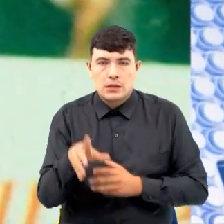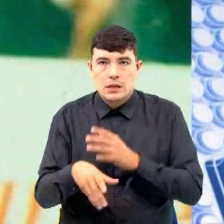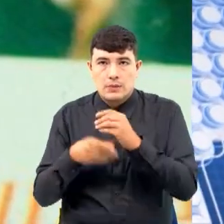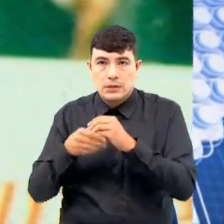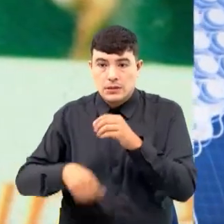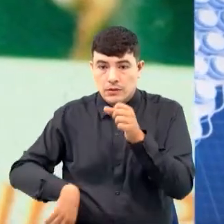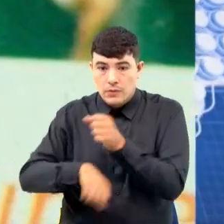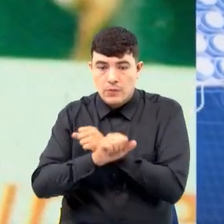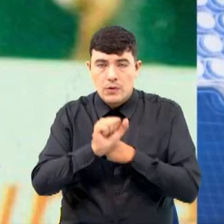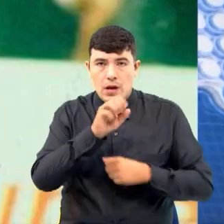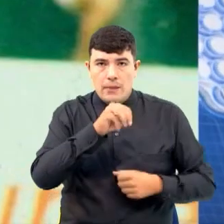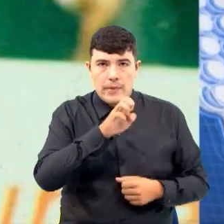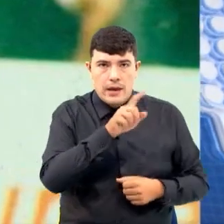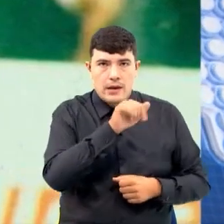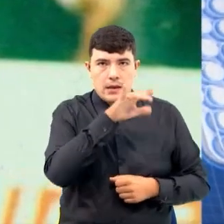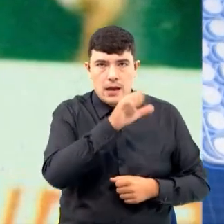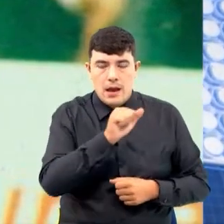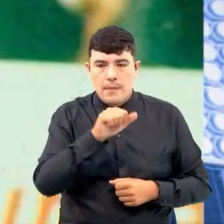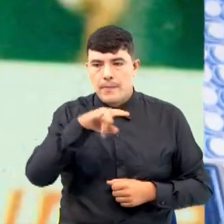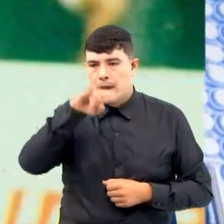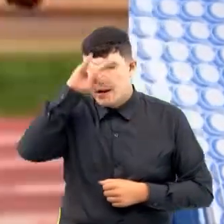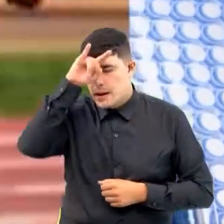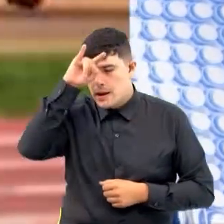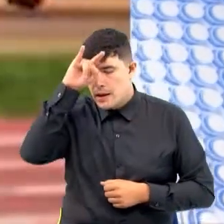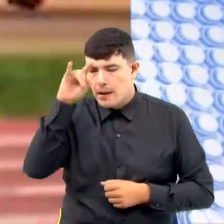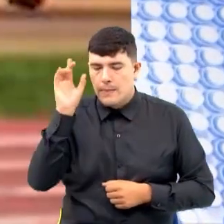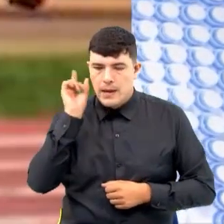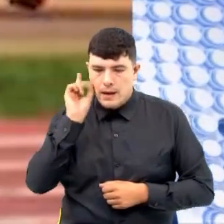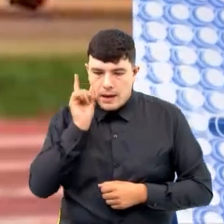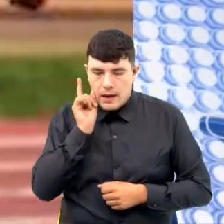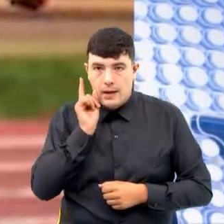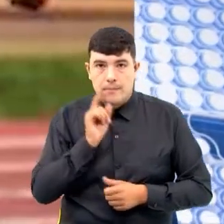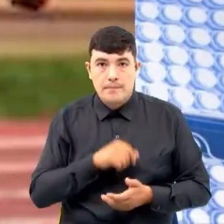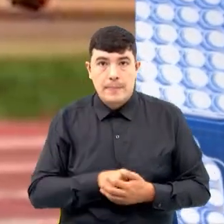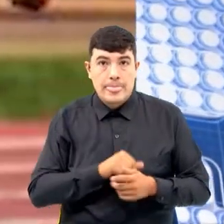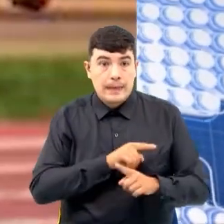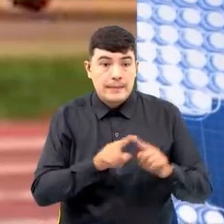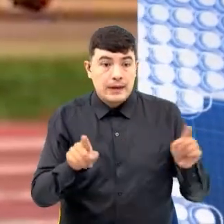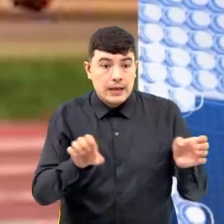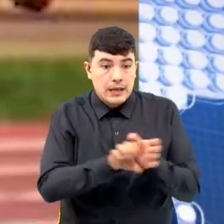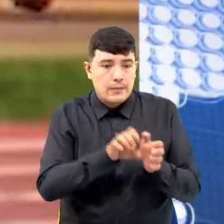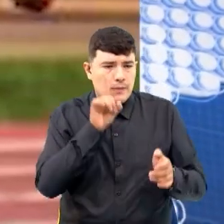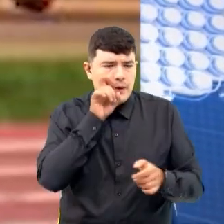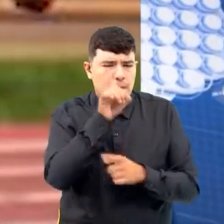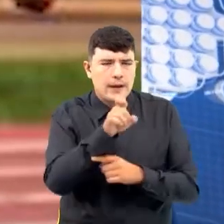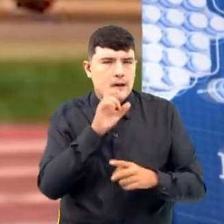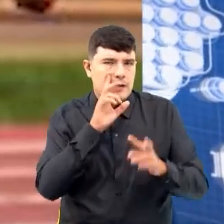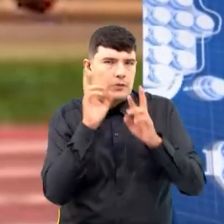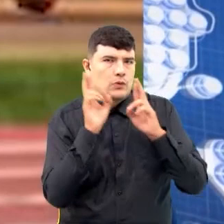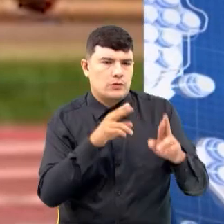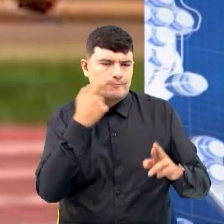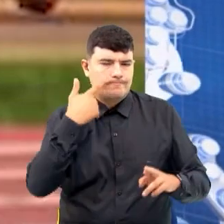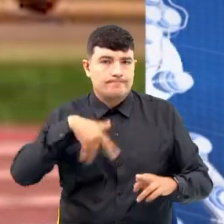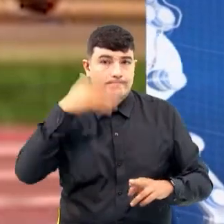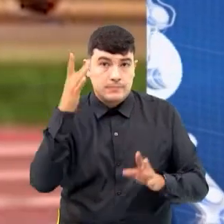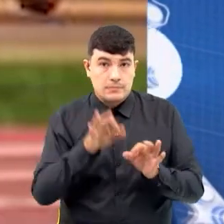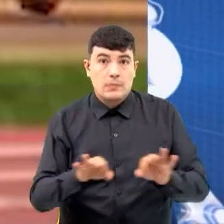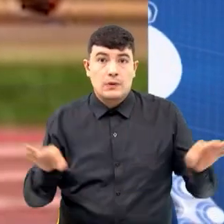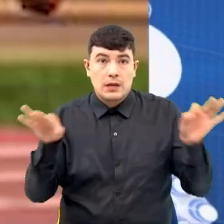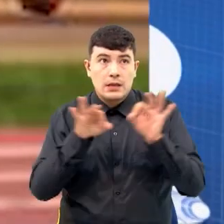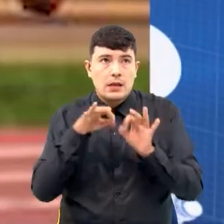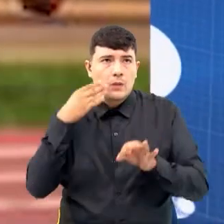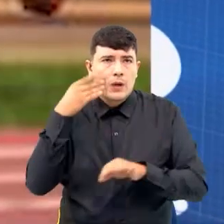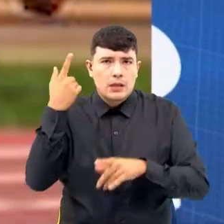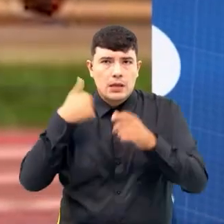en América, Pereira, Unión Magdalena y Atlético Bucaramanga. Pero fue el equipo Leopardo donde se hizo ídolo. Fue importante en el inicio de la década